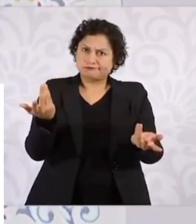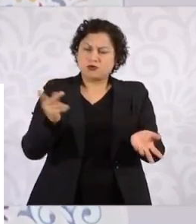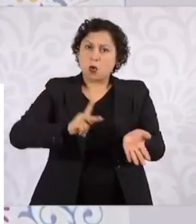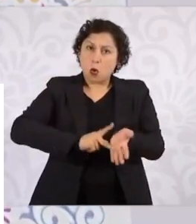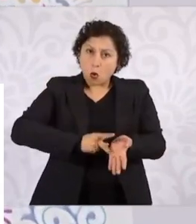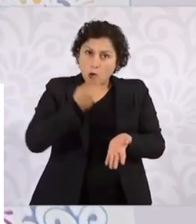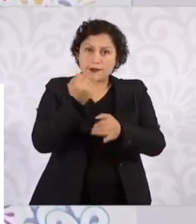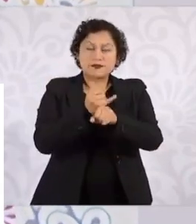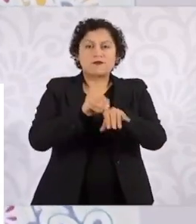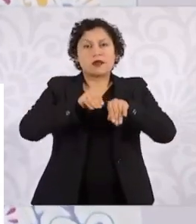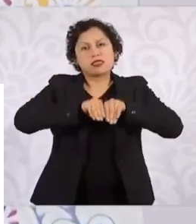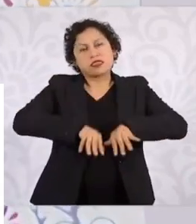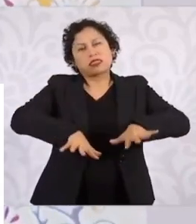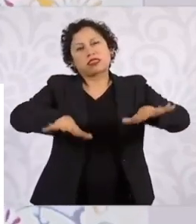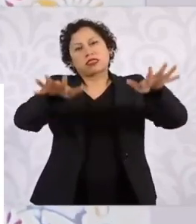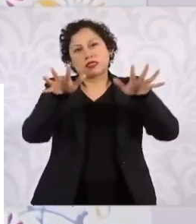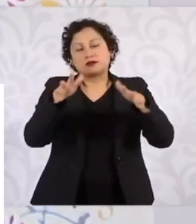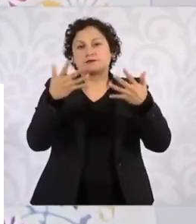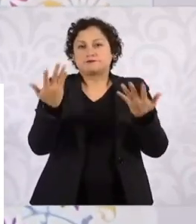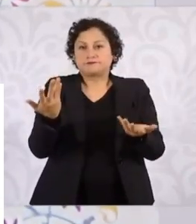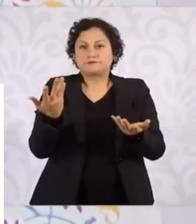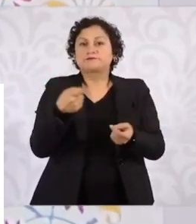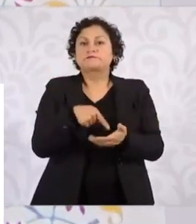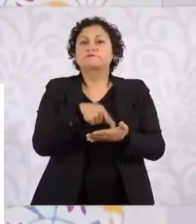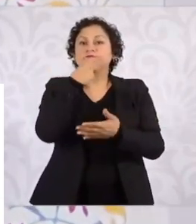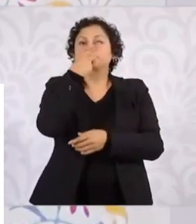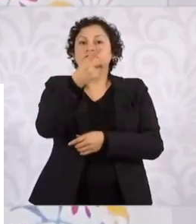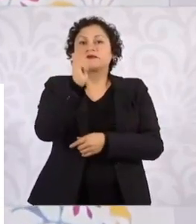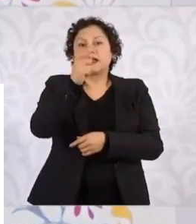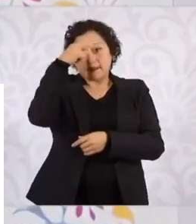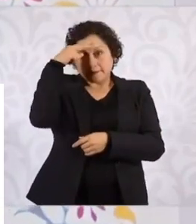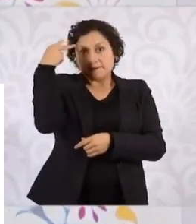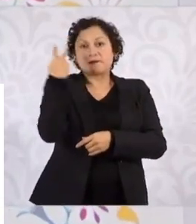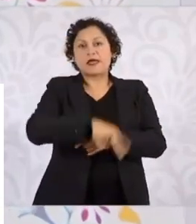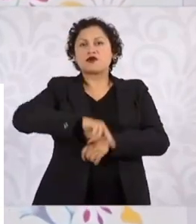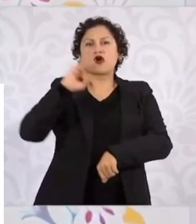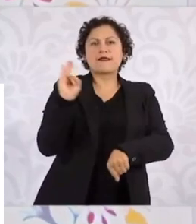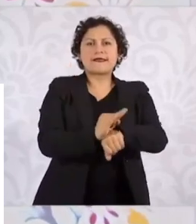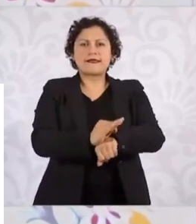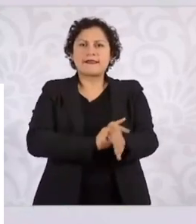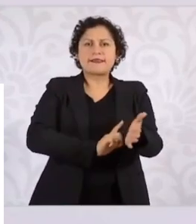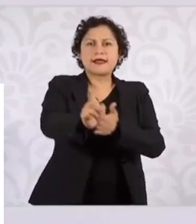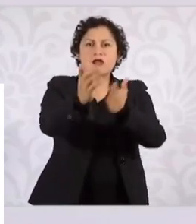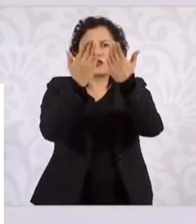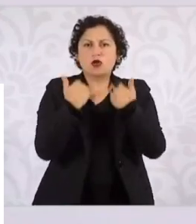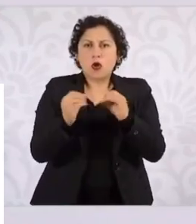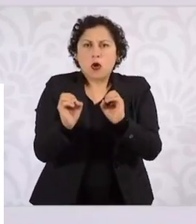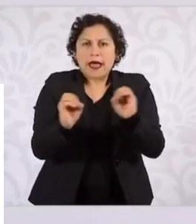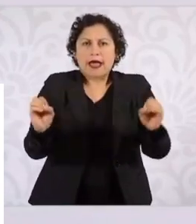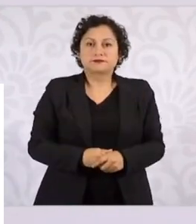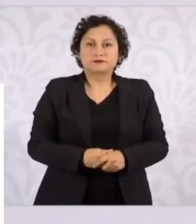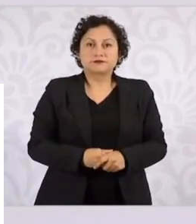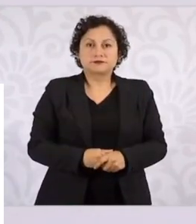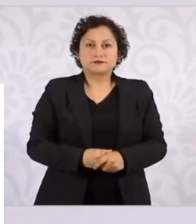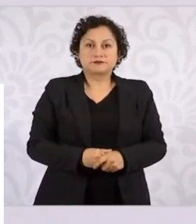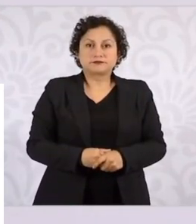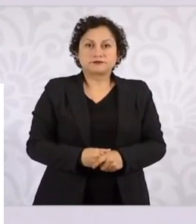que en México no hay Estado de Derecho, que se acabó la